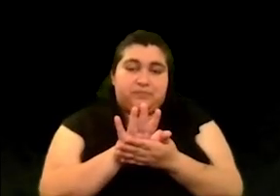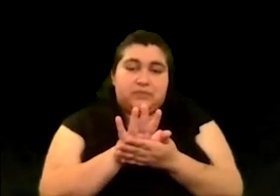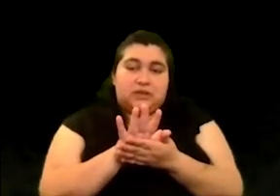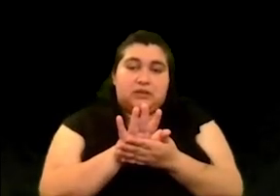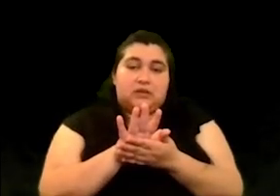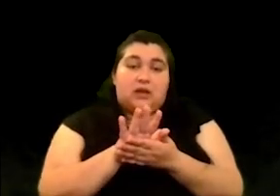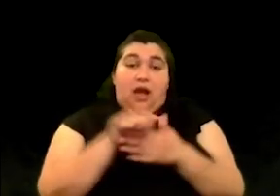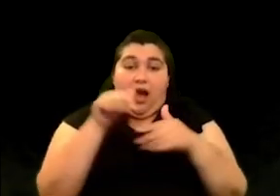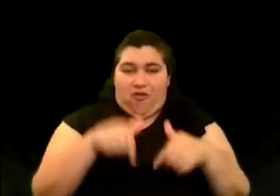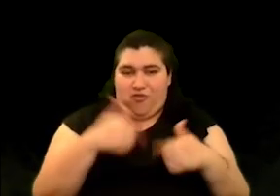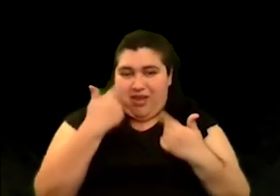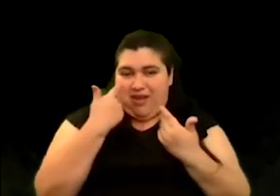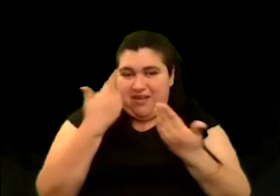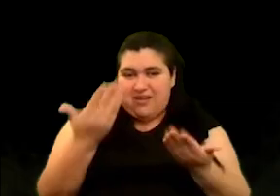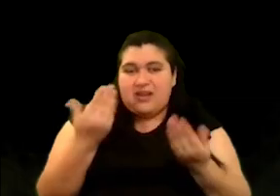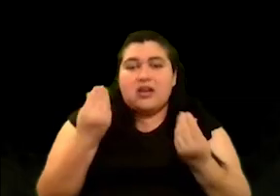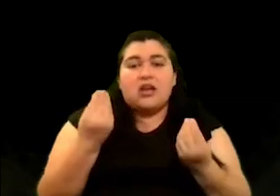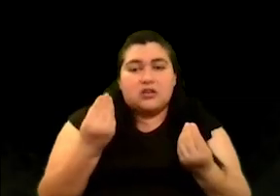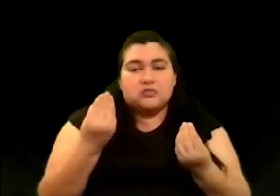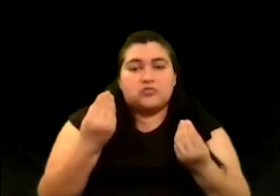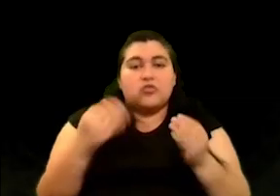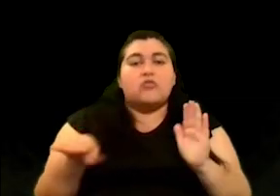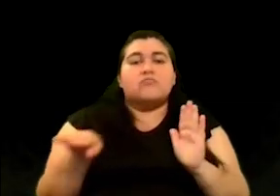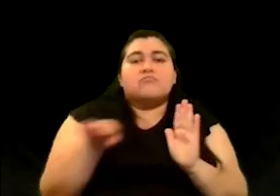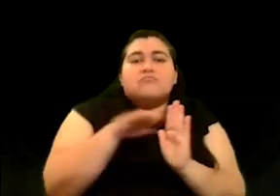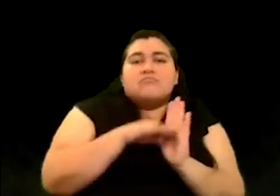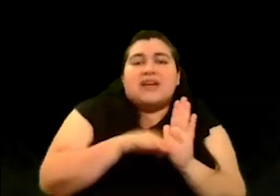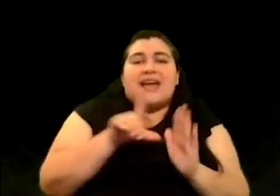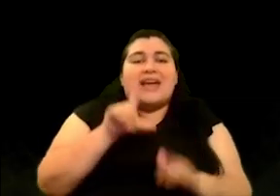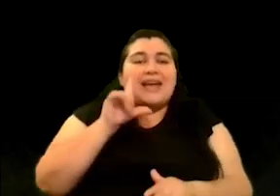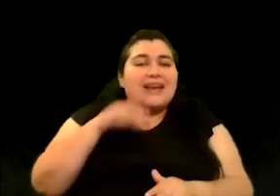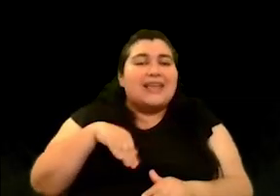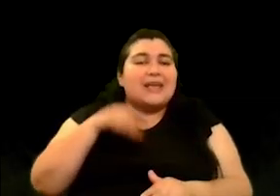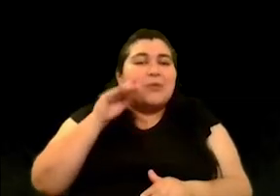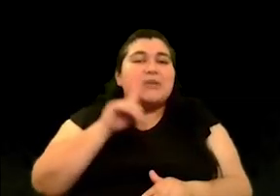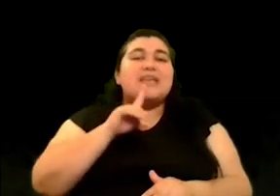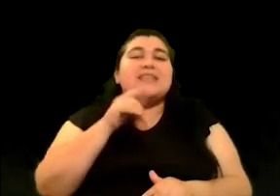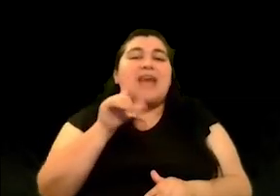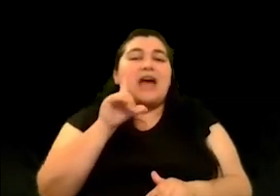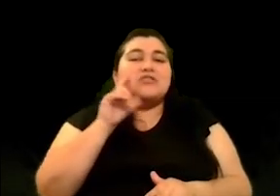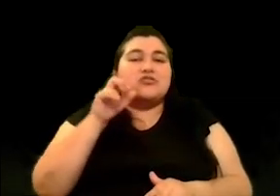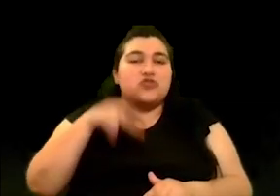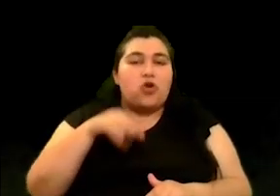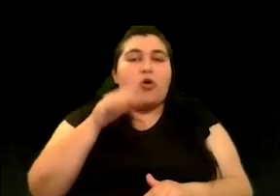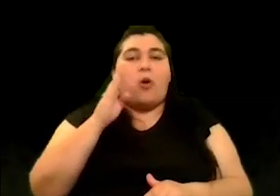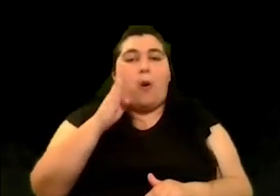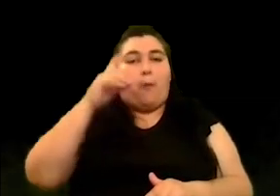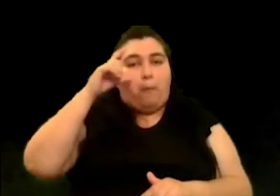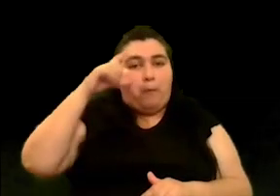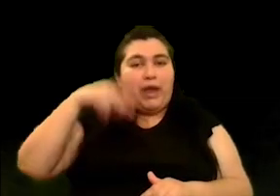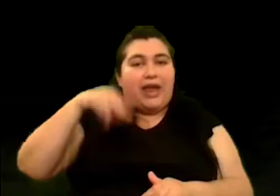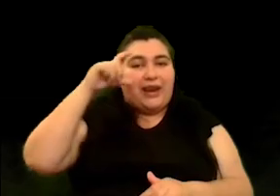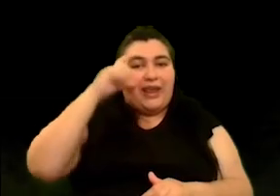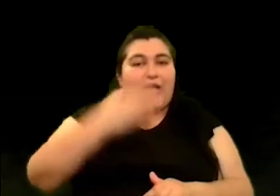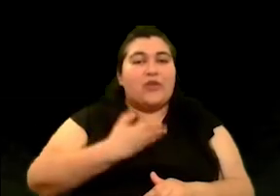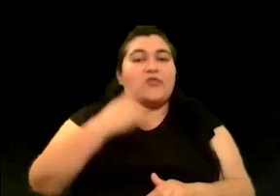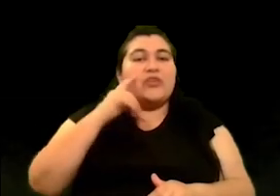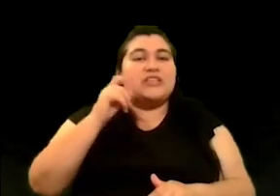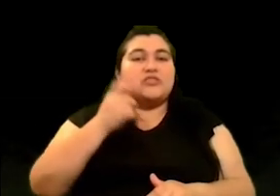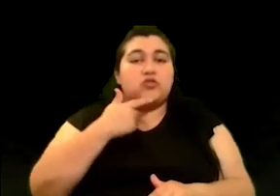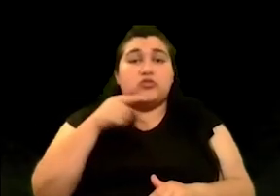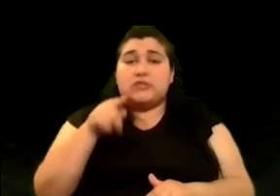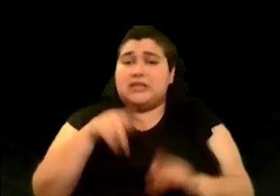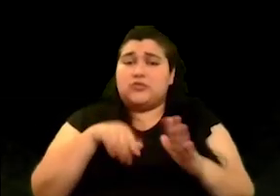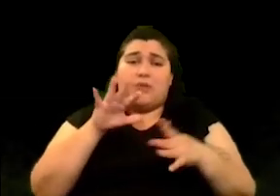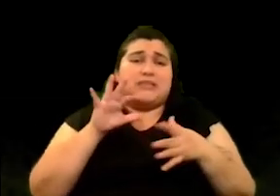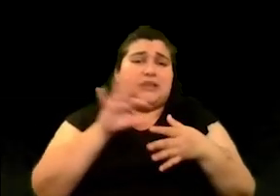ahora, es esta cuestión de la cláusula de limitación. Son limitaciones de beneficios, pero más que nada tiene que ver con el propósito de negocios. ¿Por